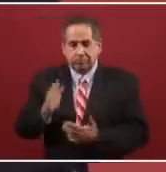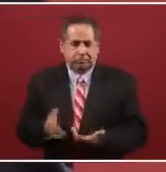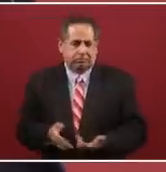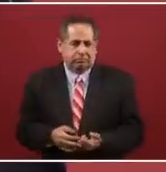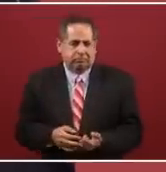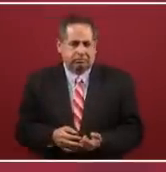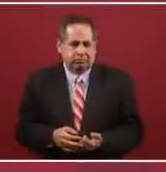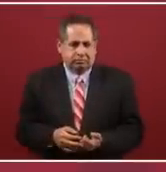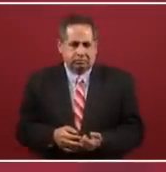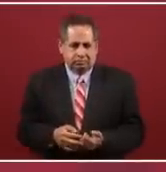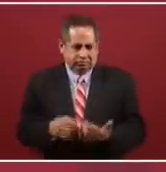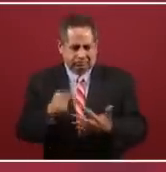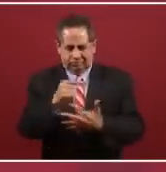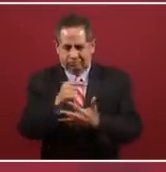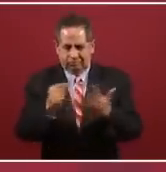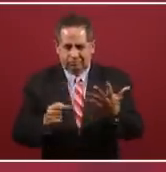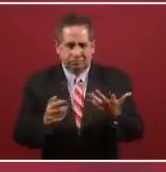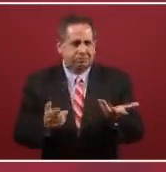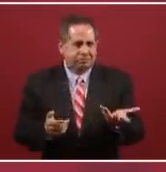todo